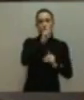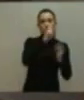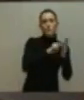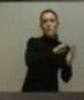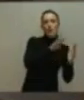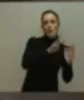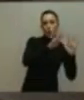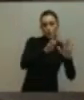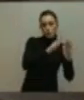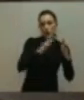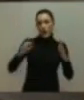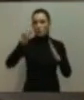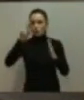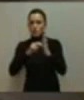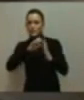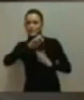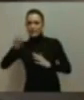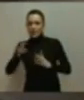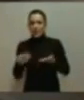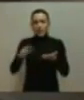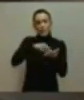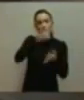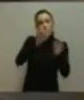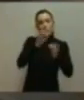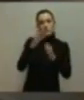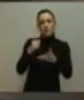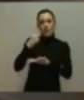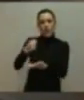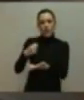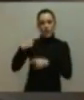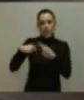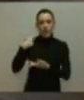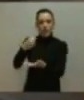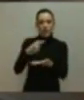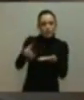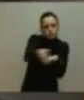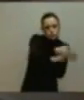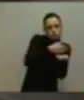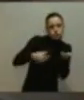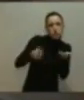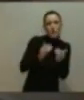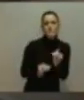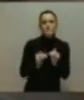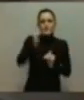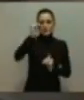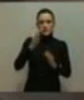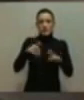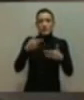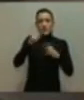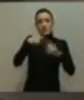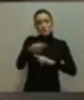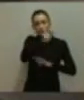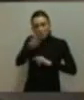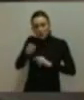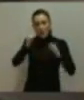el 60% la recaudación a través de este impuesto. Al mismo tiempo que la gente mayor, en esos mismos años, pierde más de un 7%